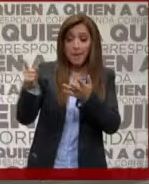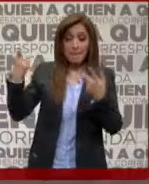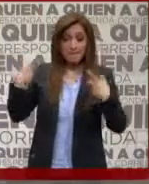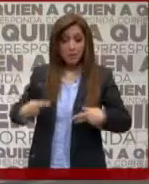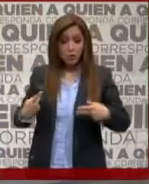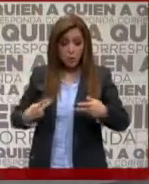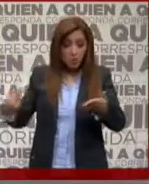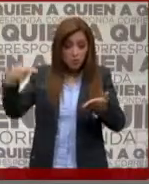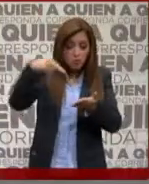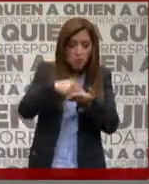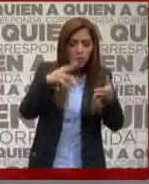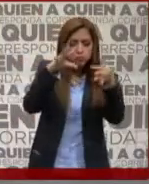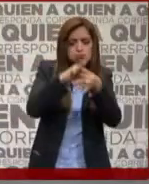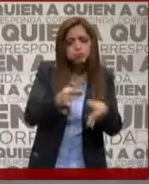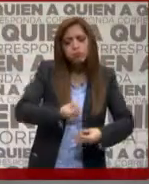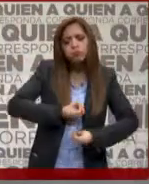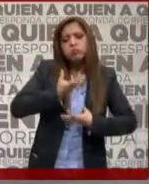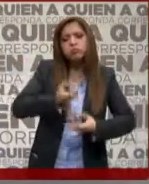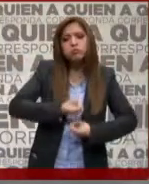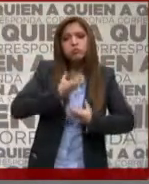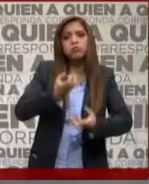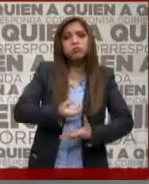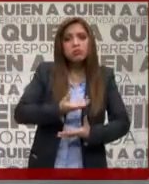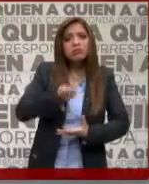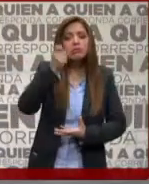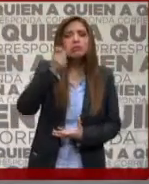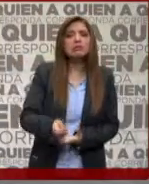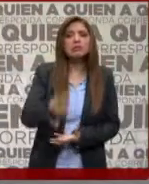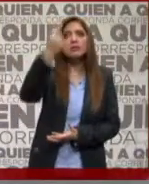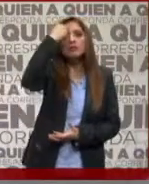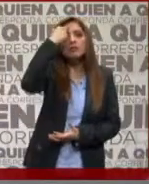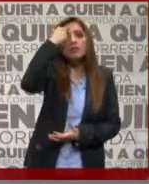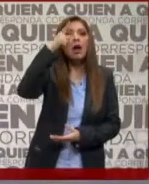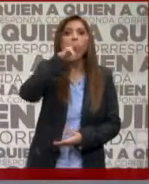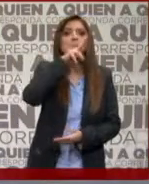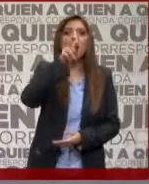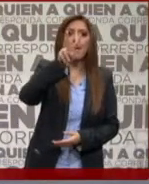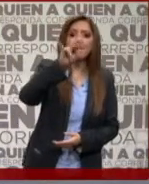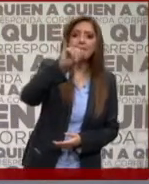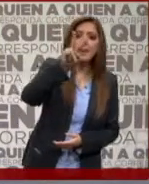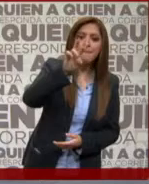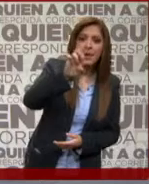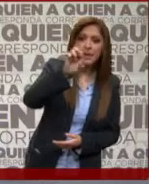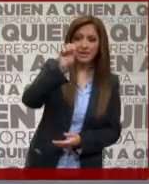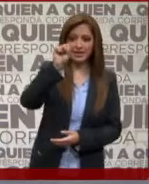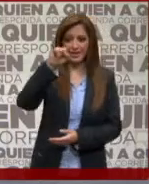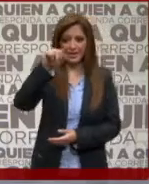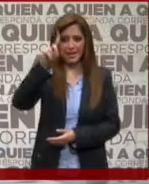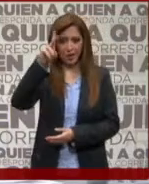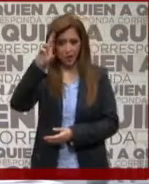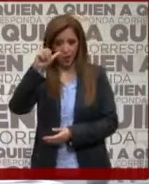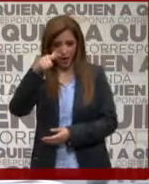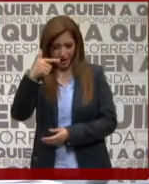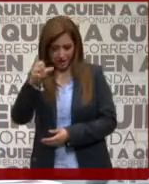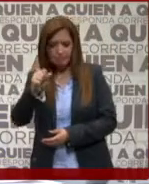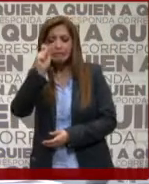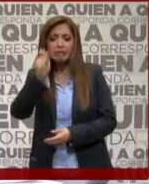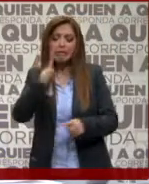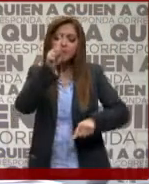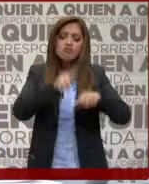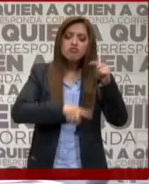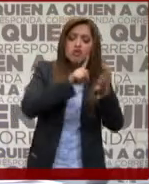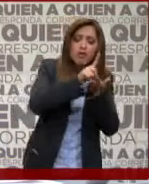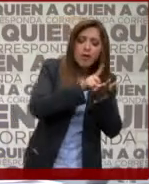sus historias y el resultado fue la campaña vive sin drogas al paso del tiempo cómo llevar el mensaje